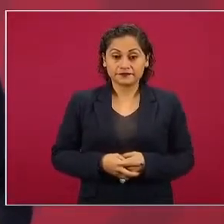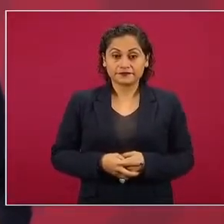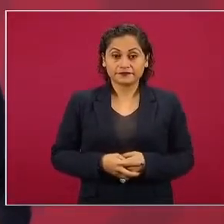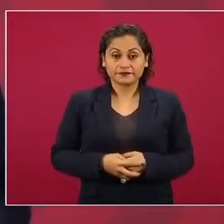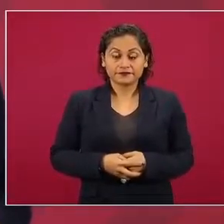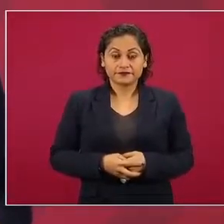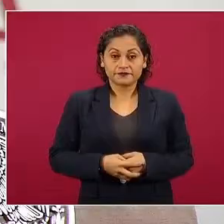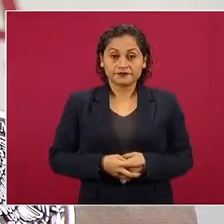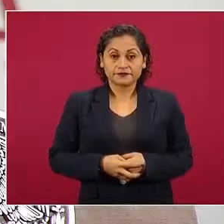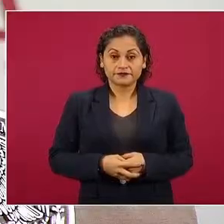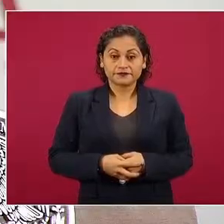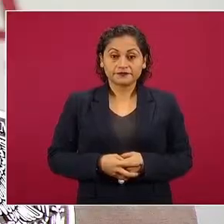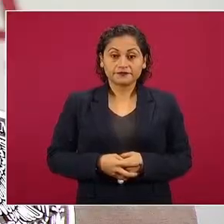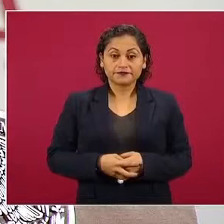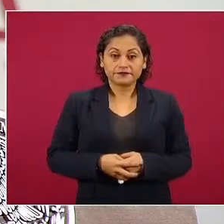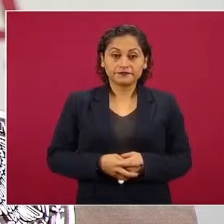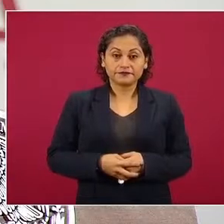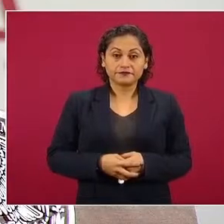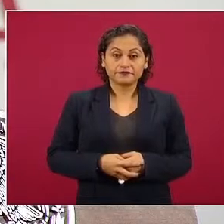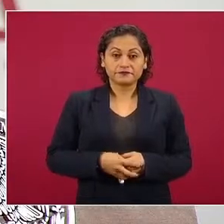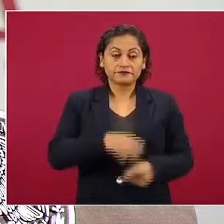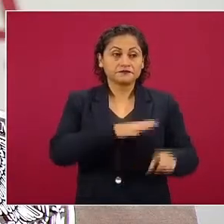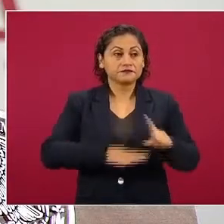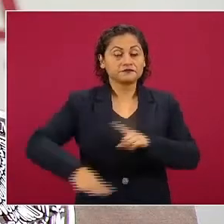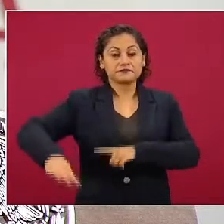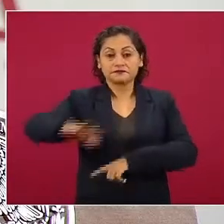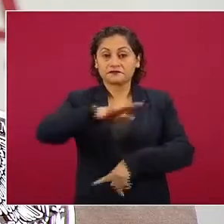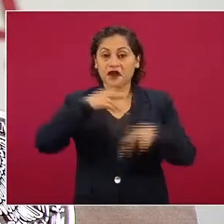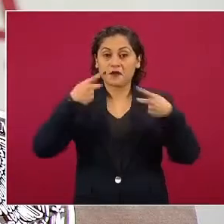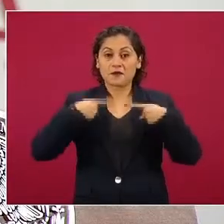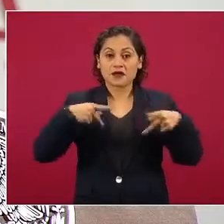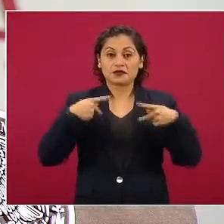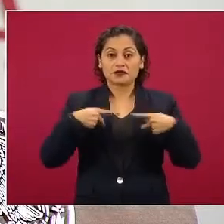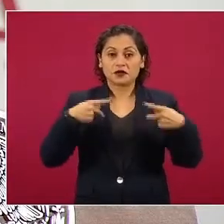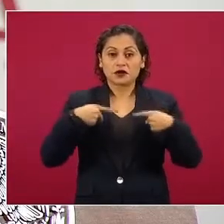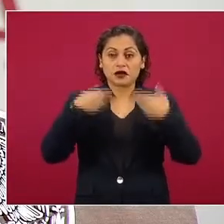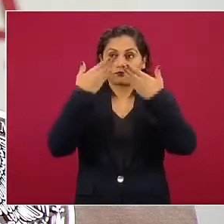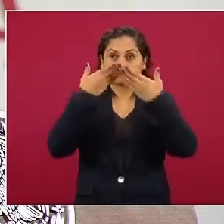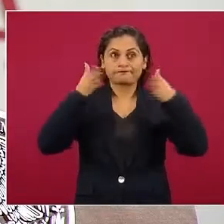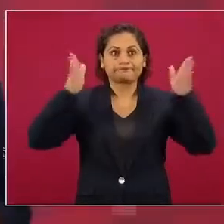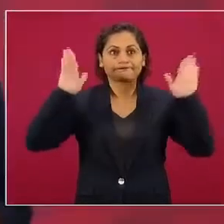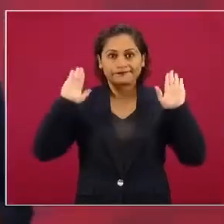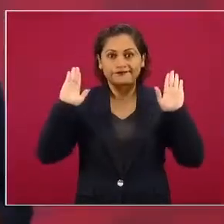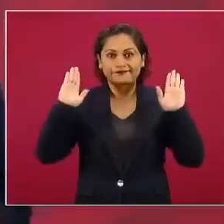hay más libertades, se cuenta con las redes sociales.